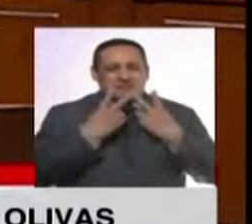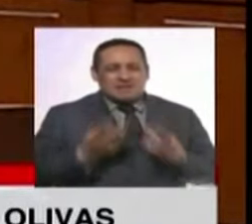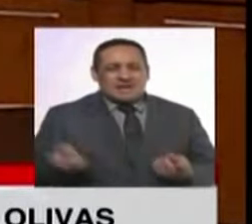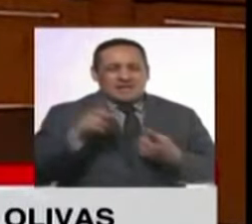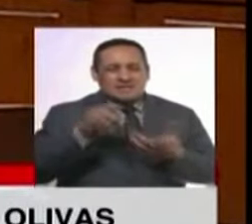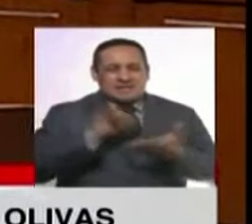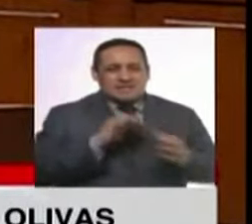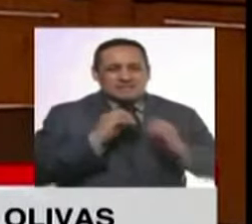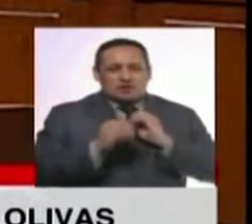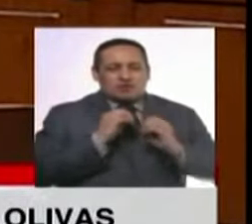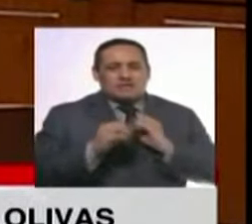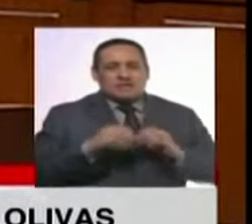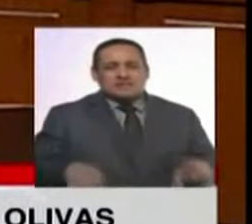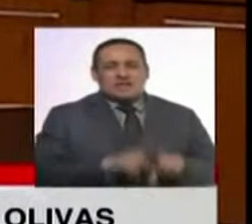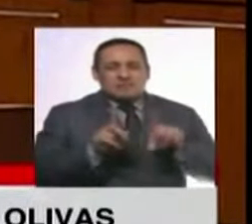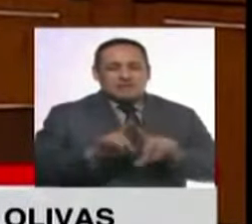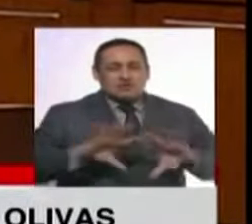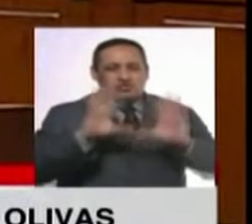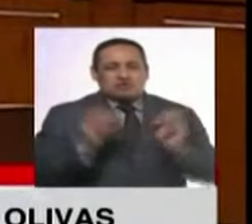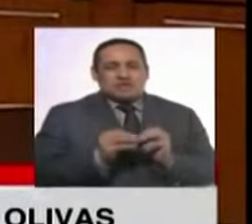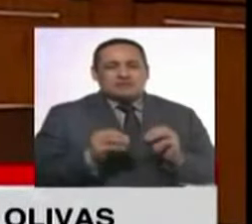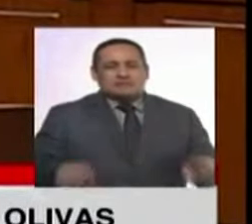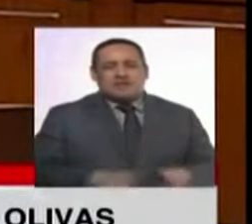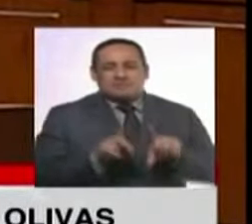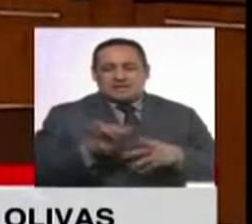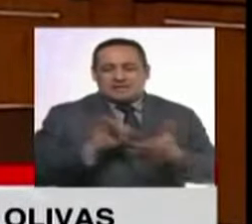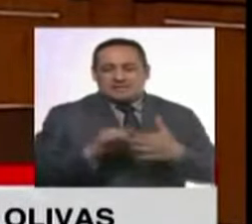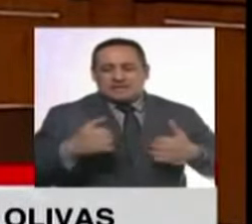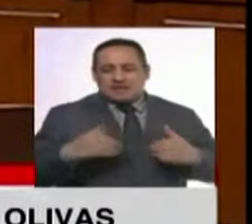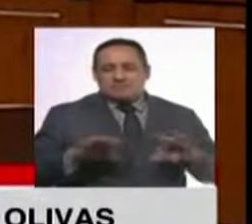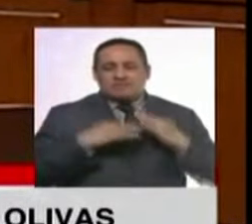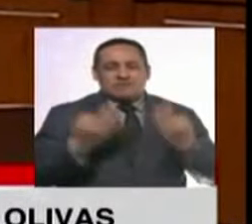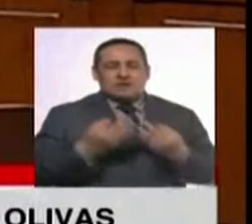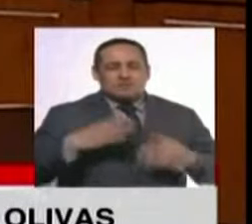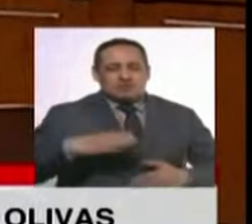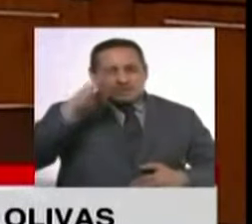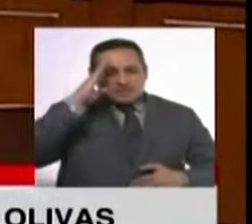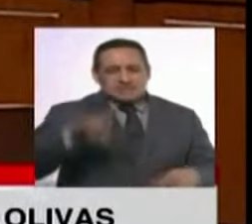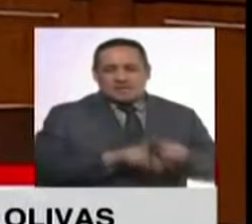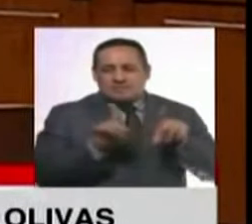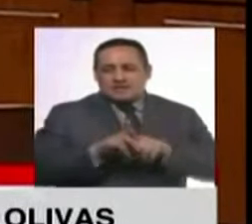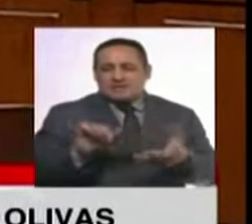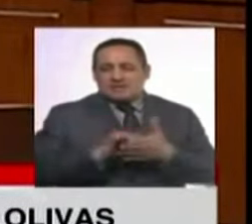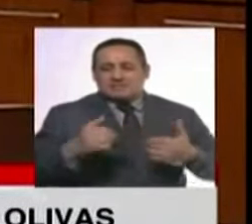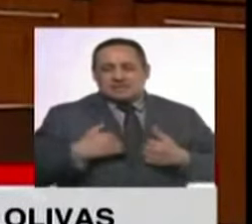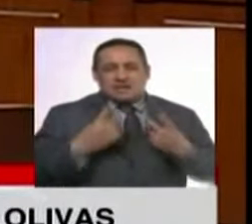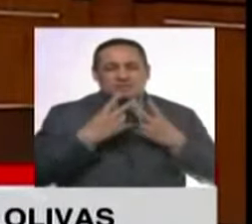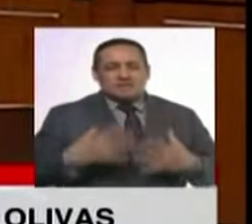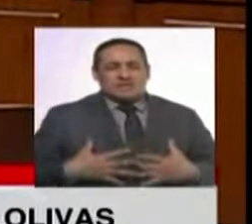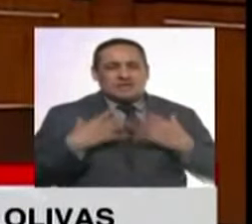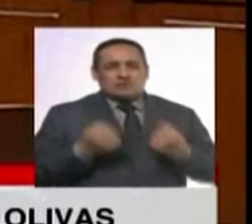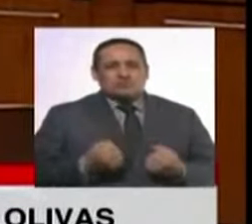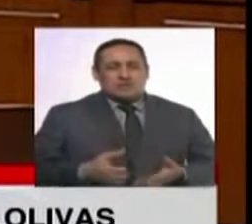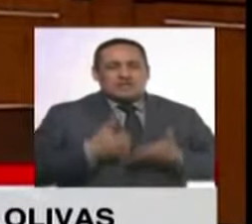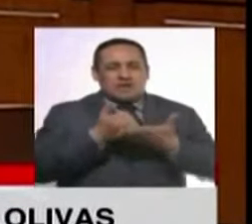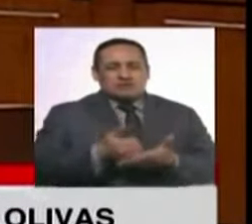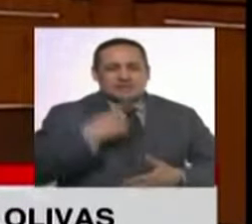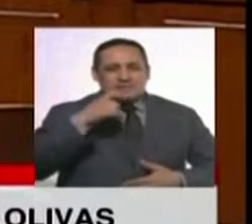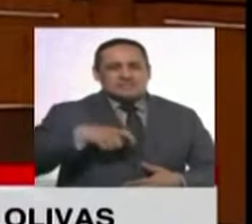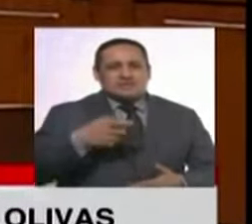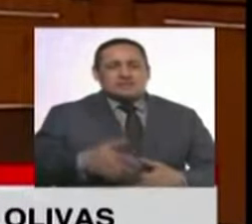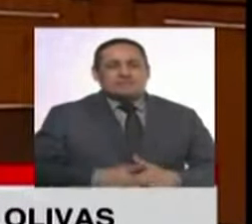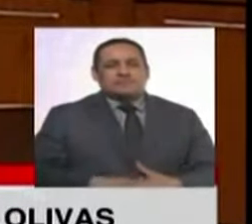que se corrija en forma total y que tenga mi familia policial el policía tengan la salud la plantación de salud que le